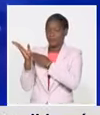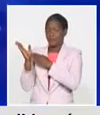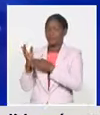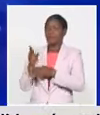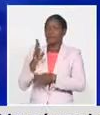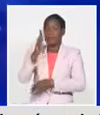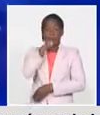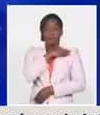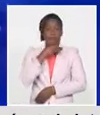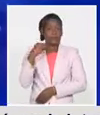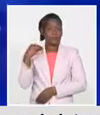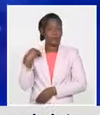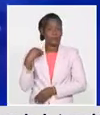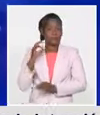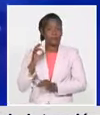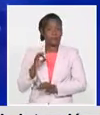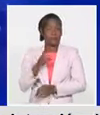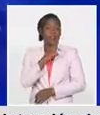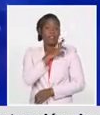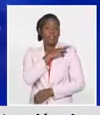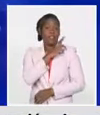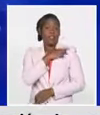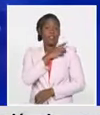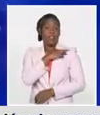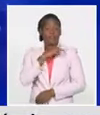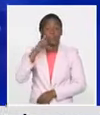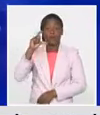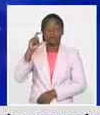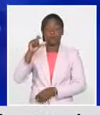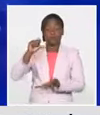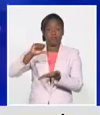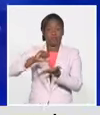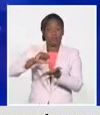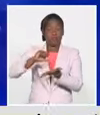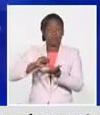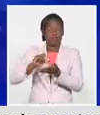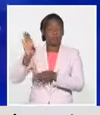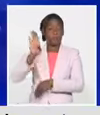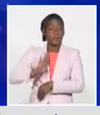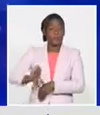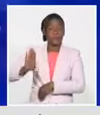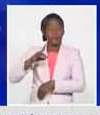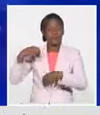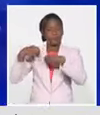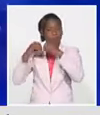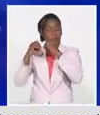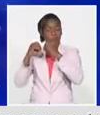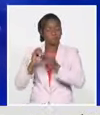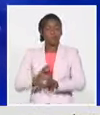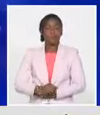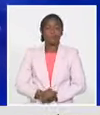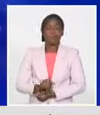proyecto de candidatos vacunales del CIGB. Doctora, ¿hay algunas preocupaciones por parte